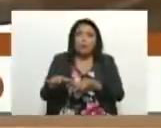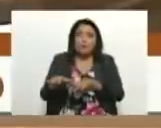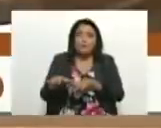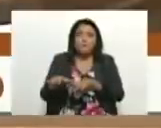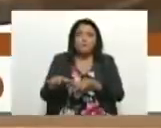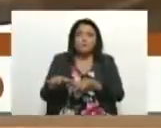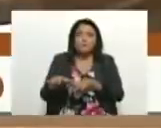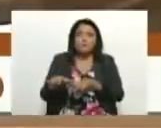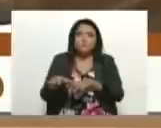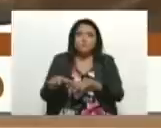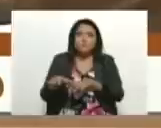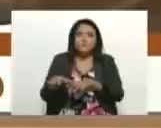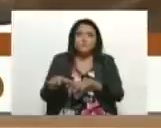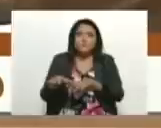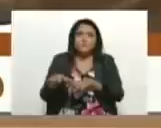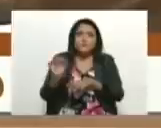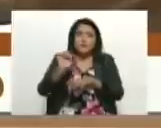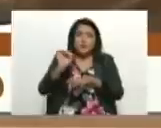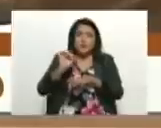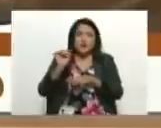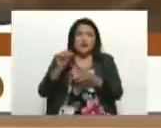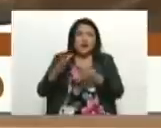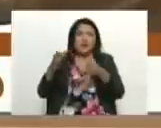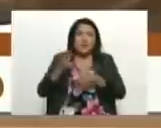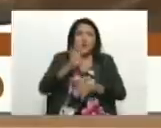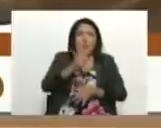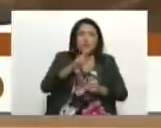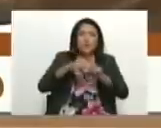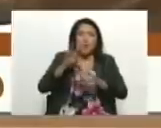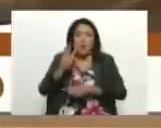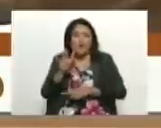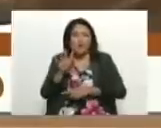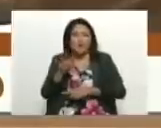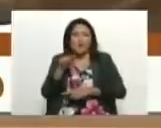De esos vehículos tipo camioneta 4x4,